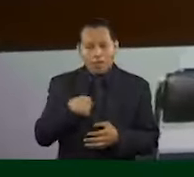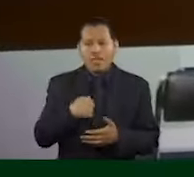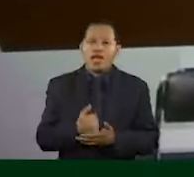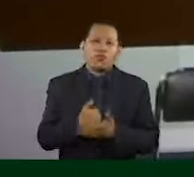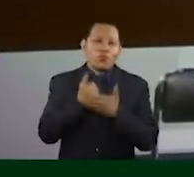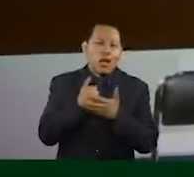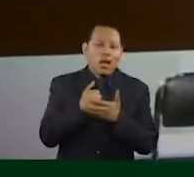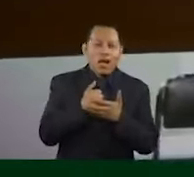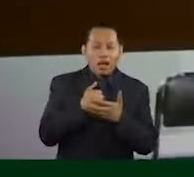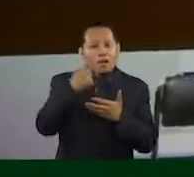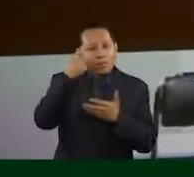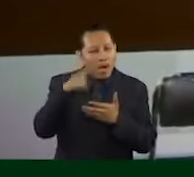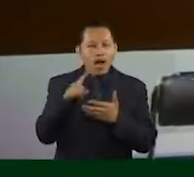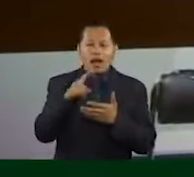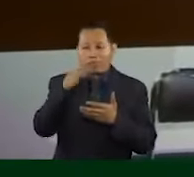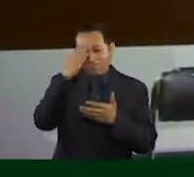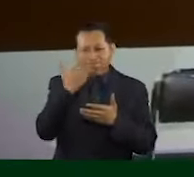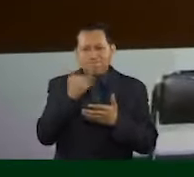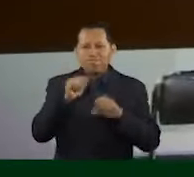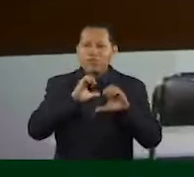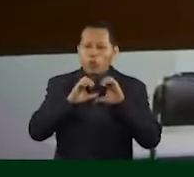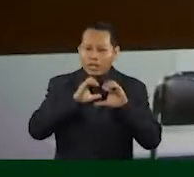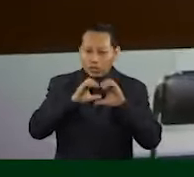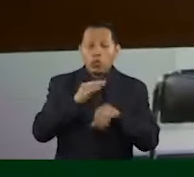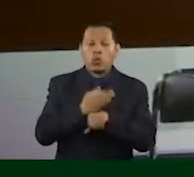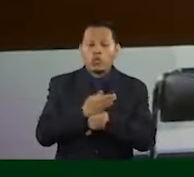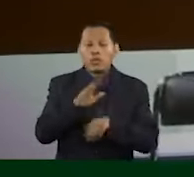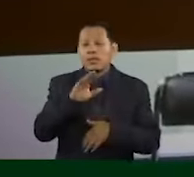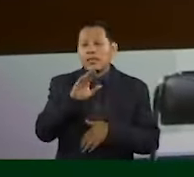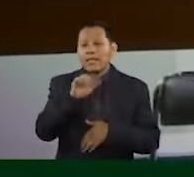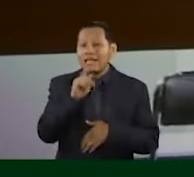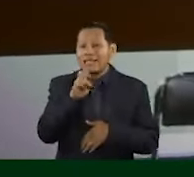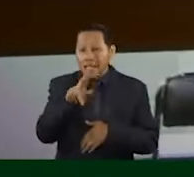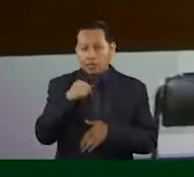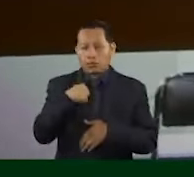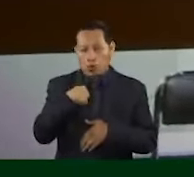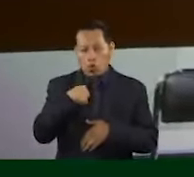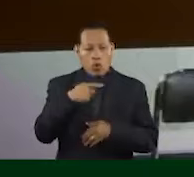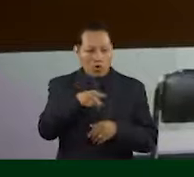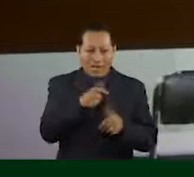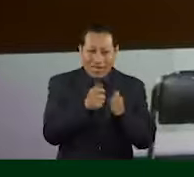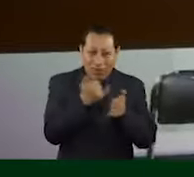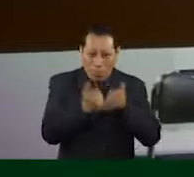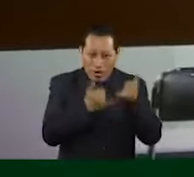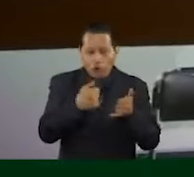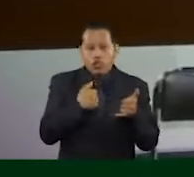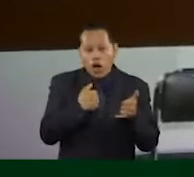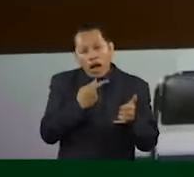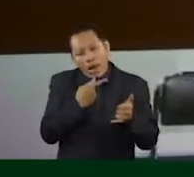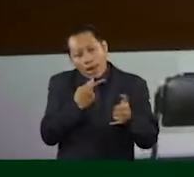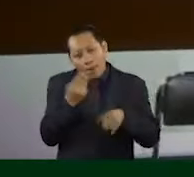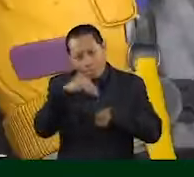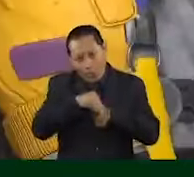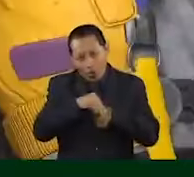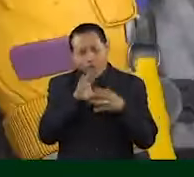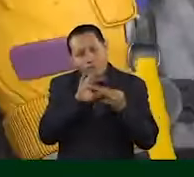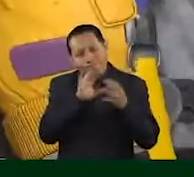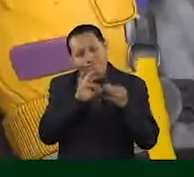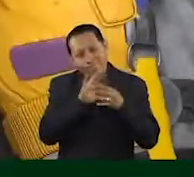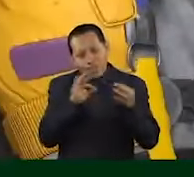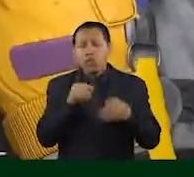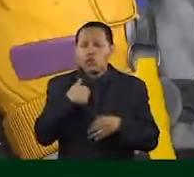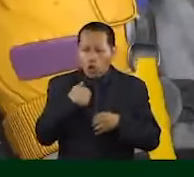desarrollar habilidades de comunicación. Actualmente soy caster, narradora de videojuegos, así que yo los invito a todos los chicos y chicas que